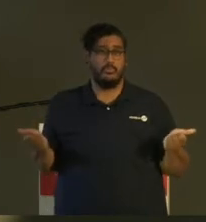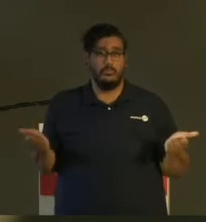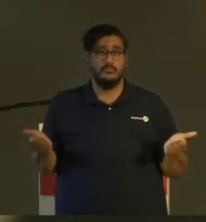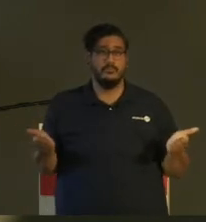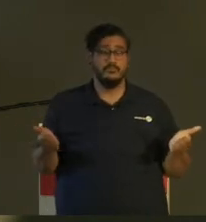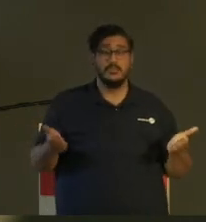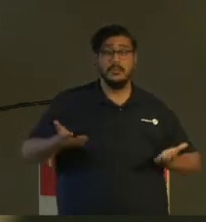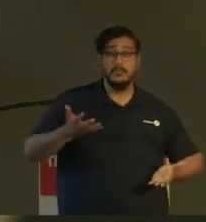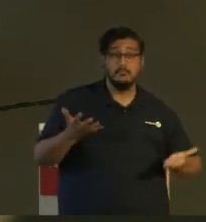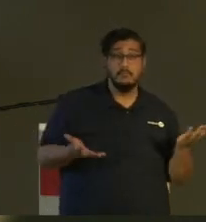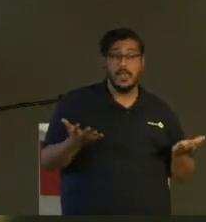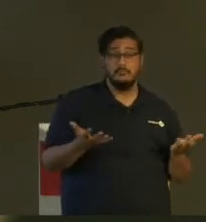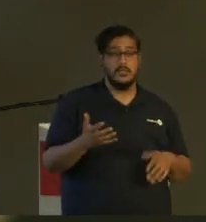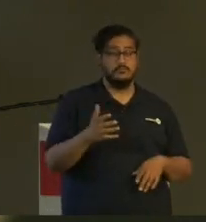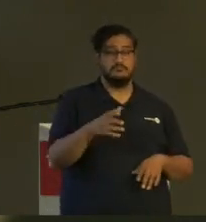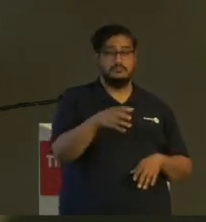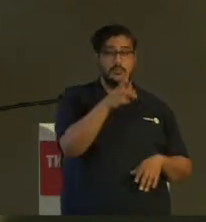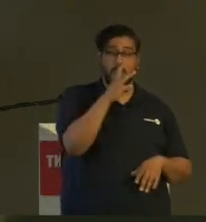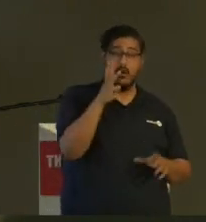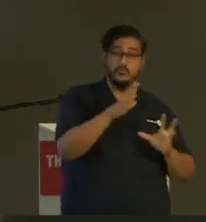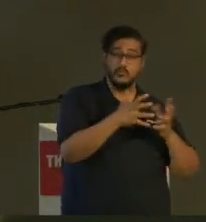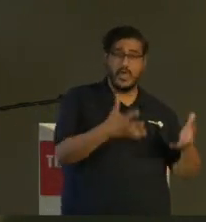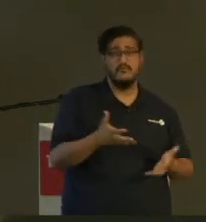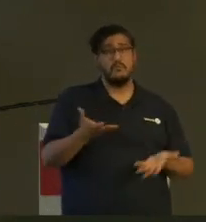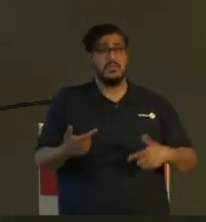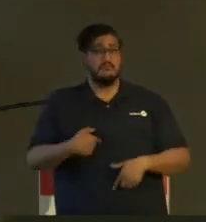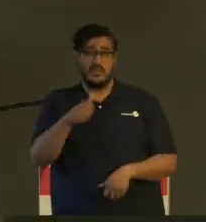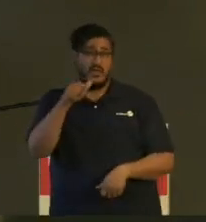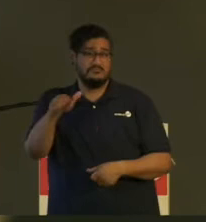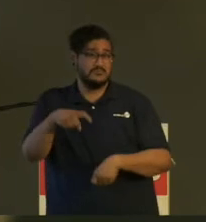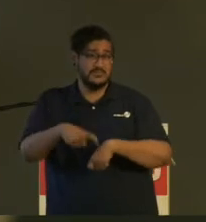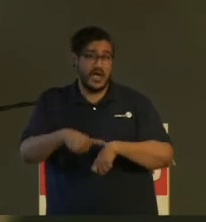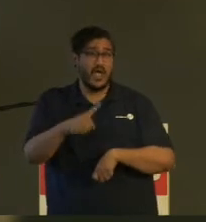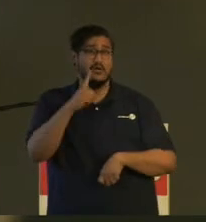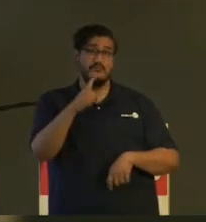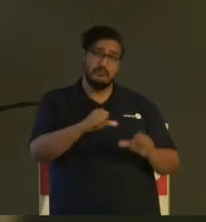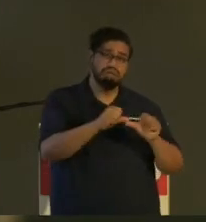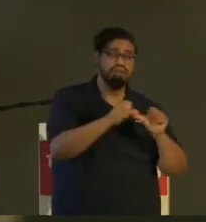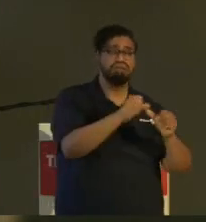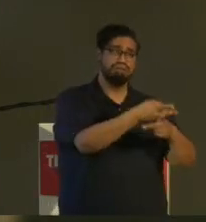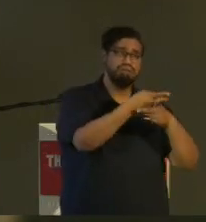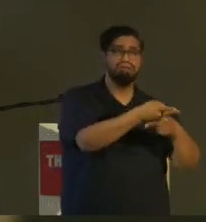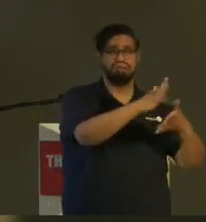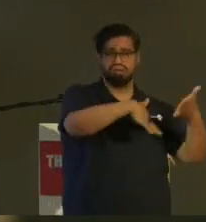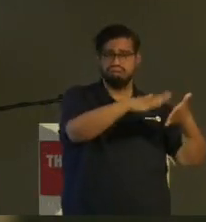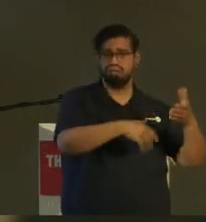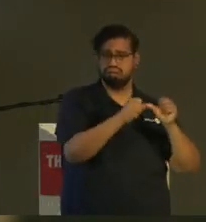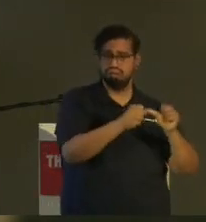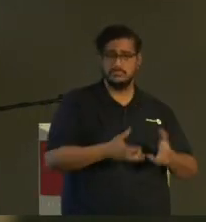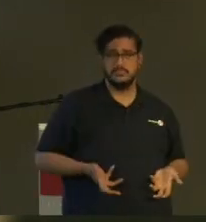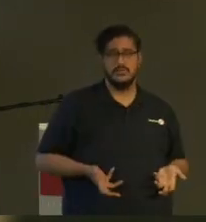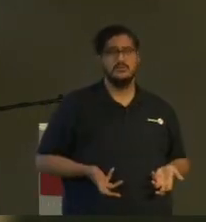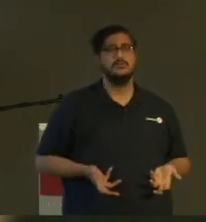demasiado cargada de cloro o que no tengo el tiempo suficiente para darles los cuidados que se merecen.